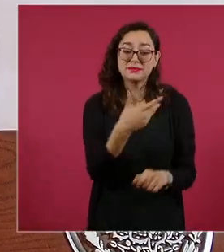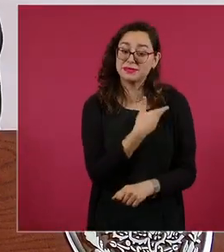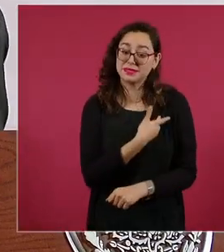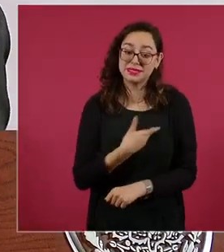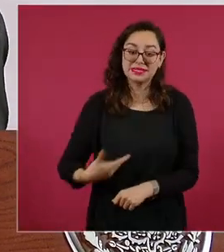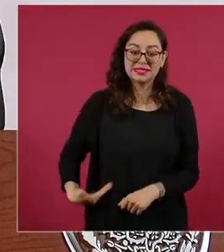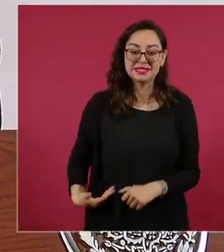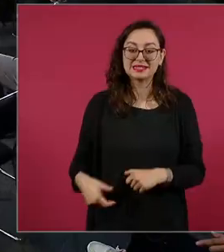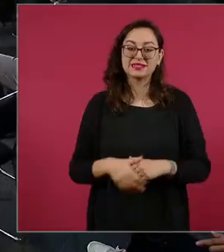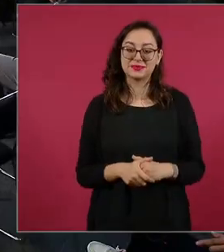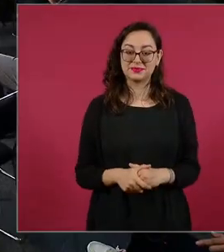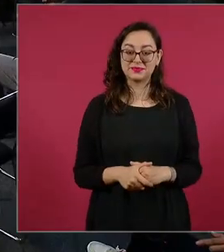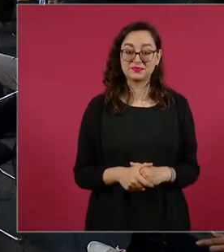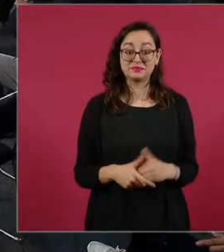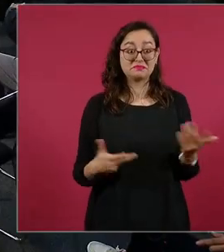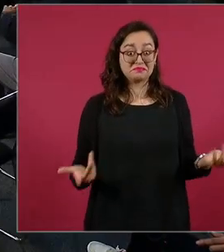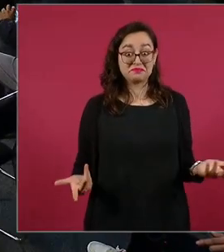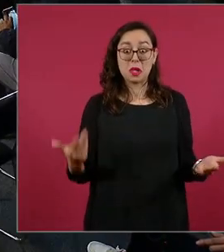está relacionado